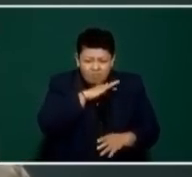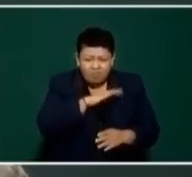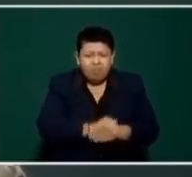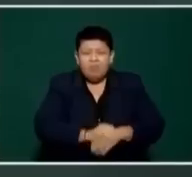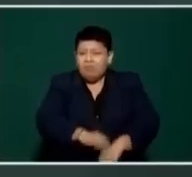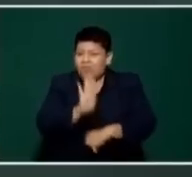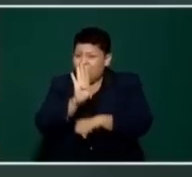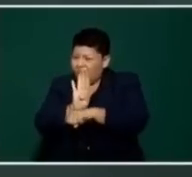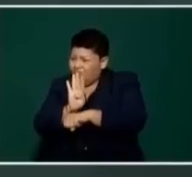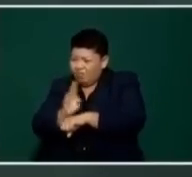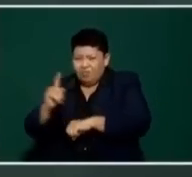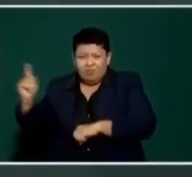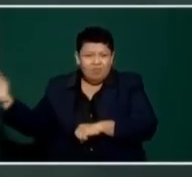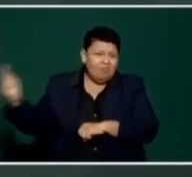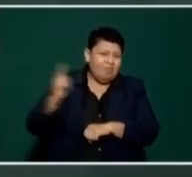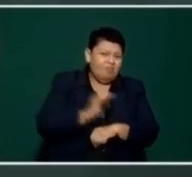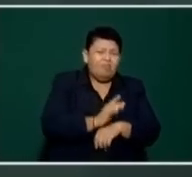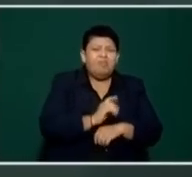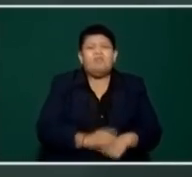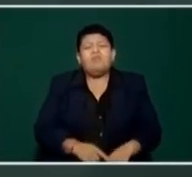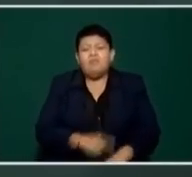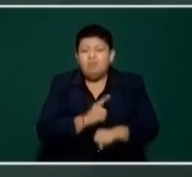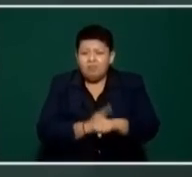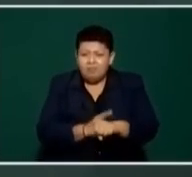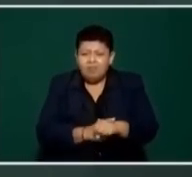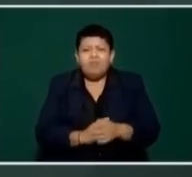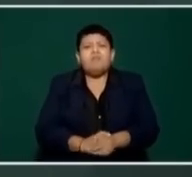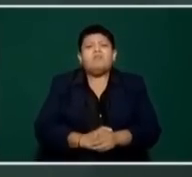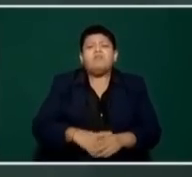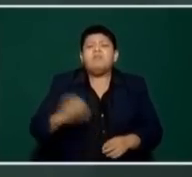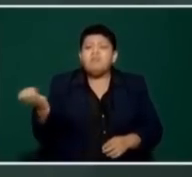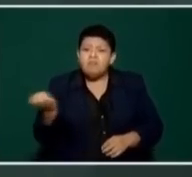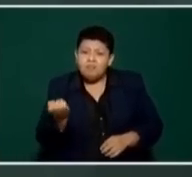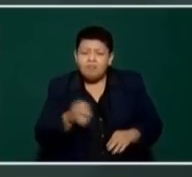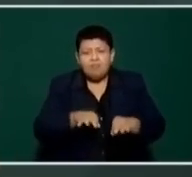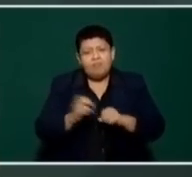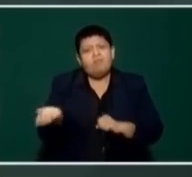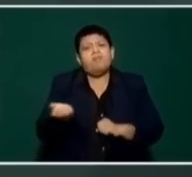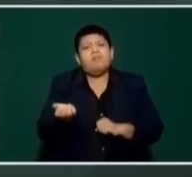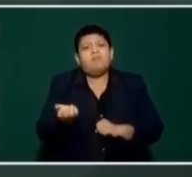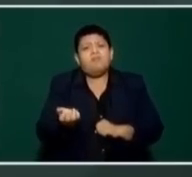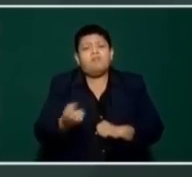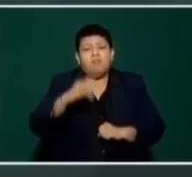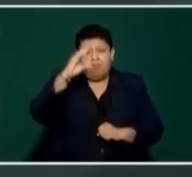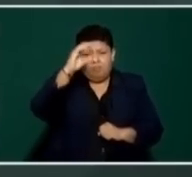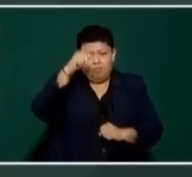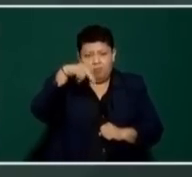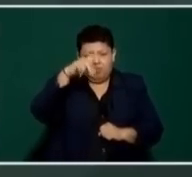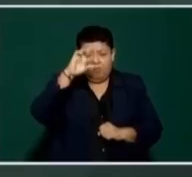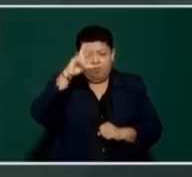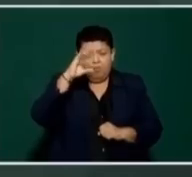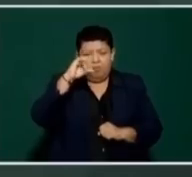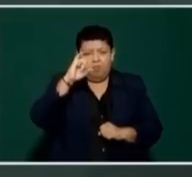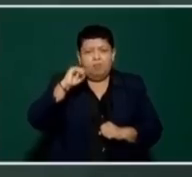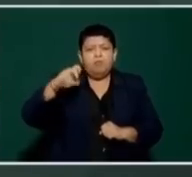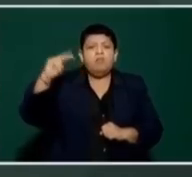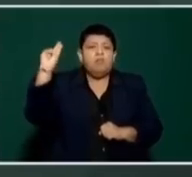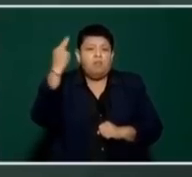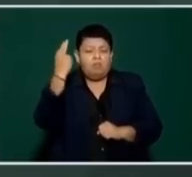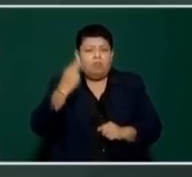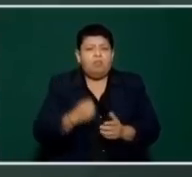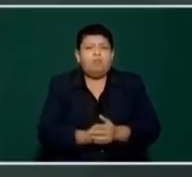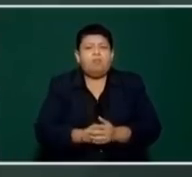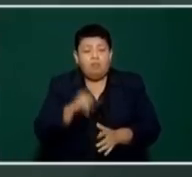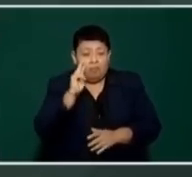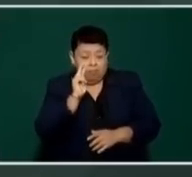Brasil, contaminantes. Entonces, estamos tratando precisamente con CONACYT y con las universidades, ver